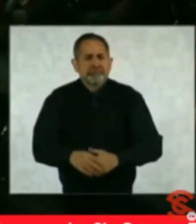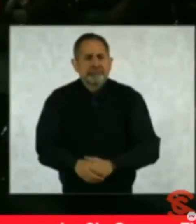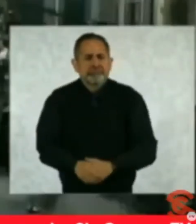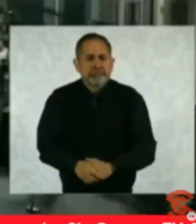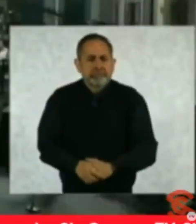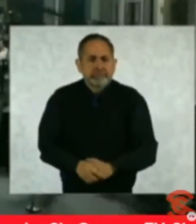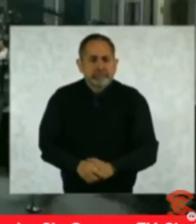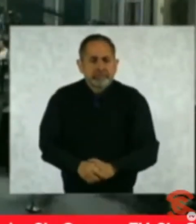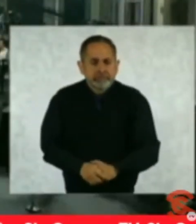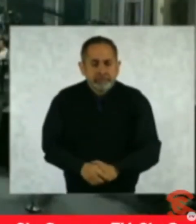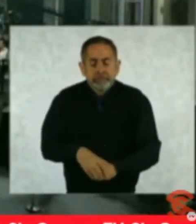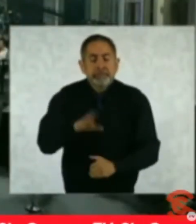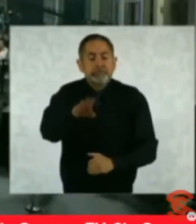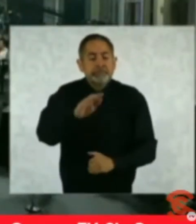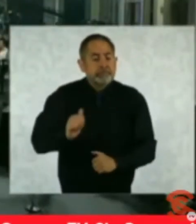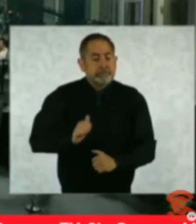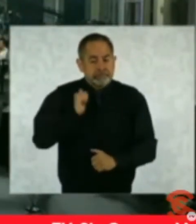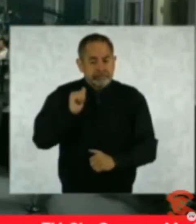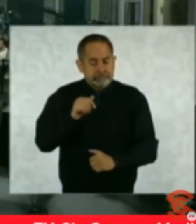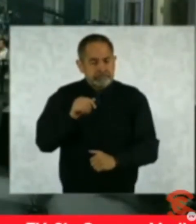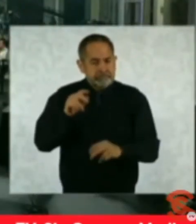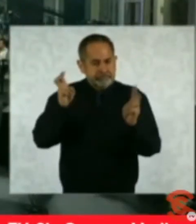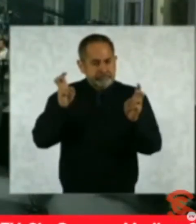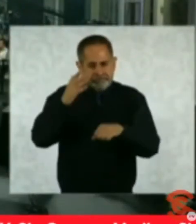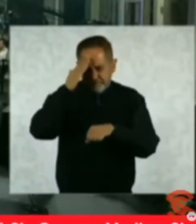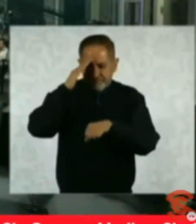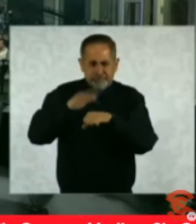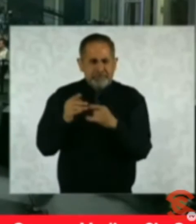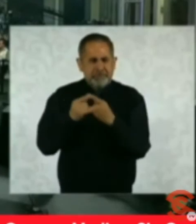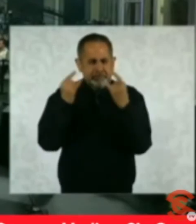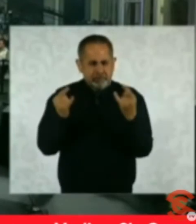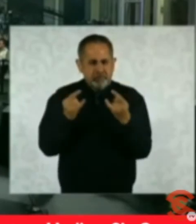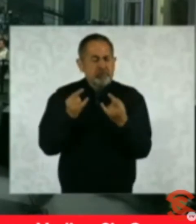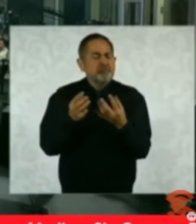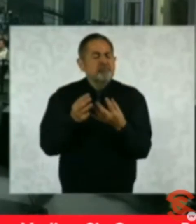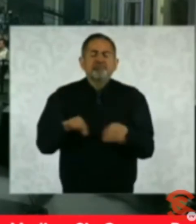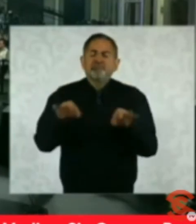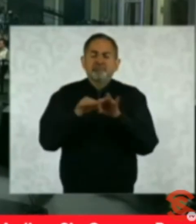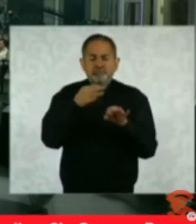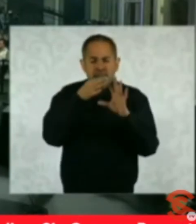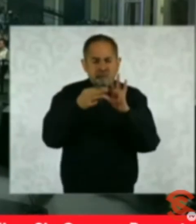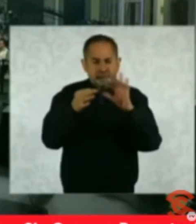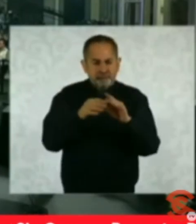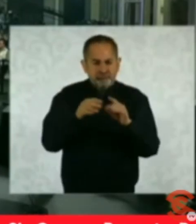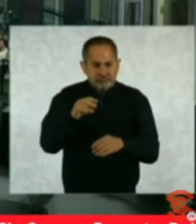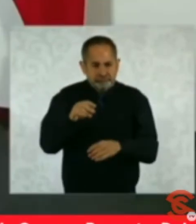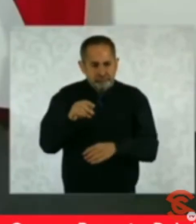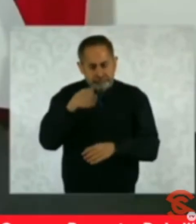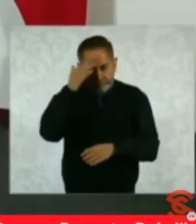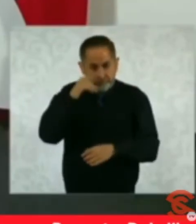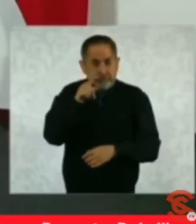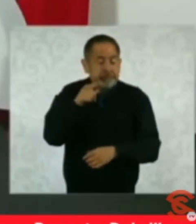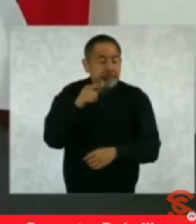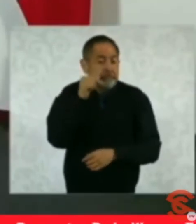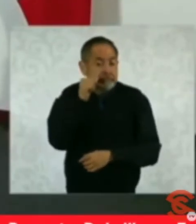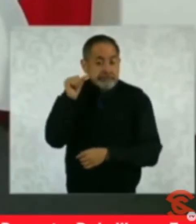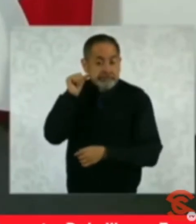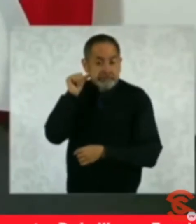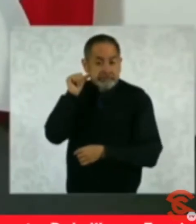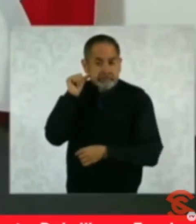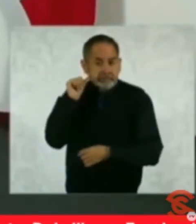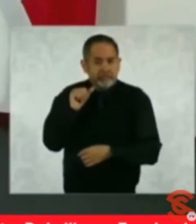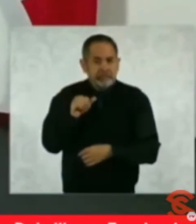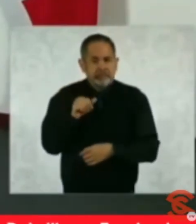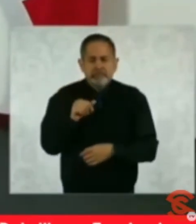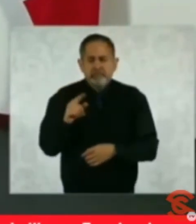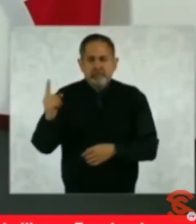Aprovecho con la memoria histórica porque creo que es importante que se vea. Fíjense, ayer un